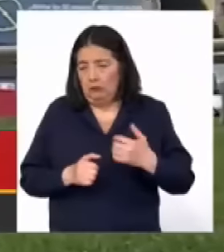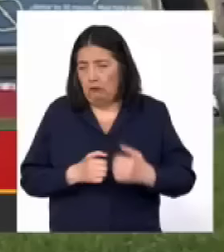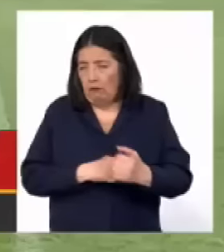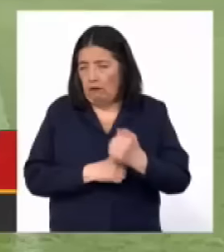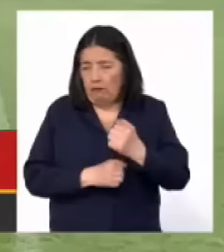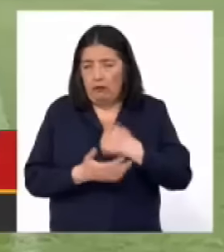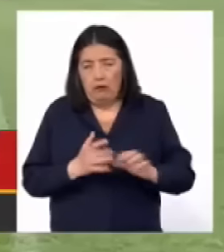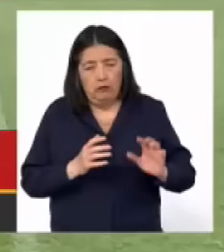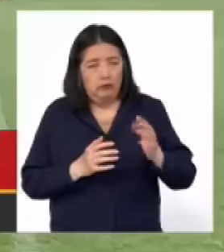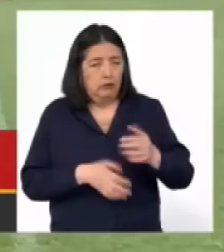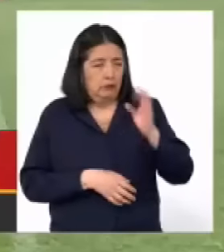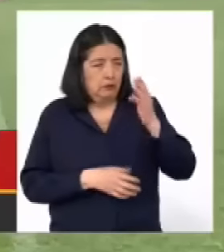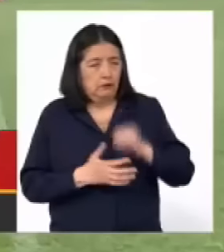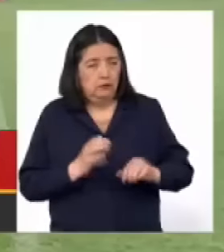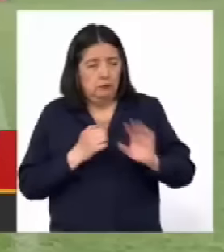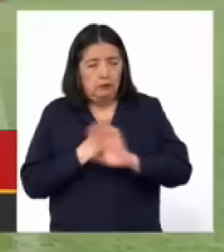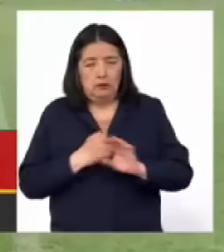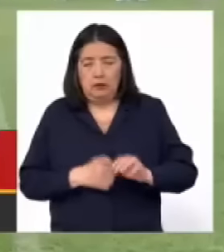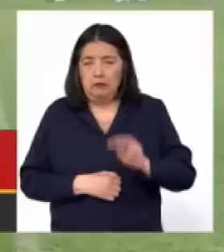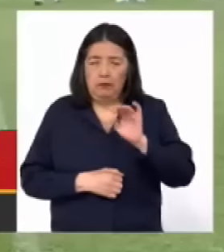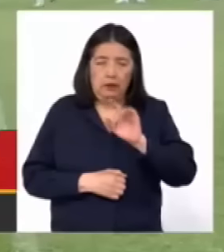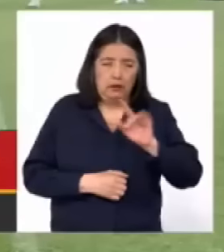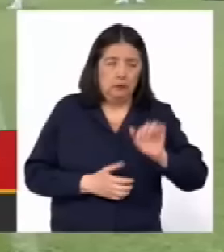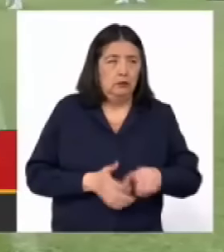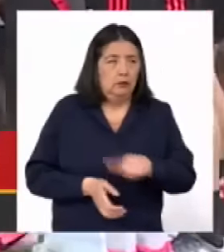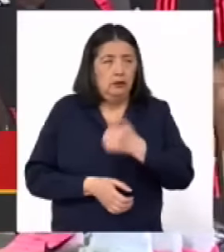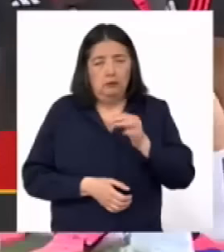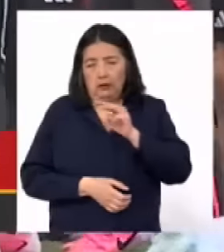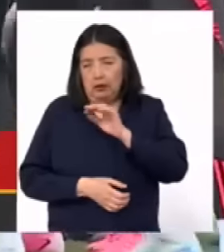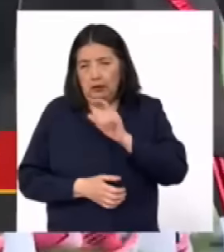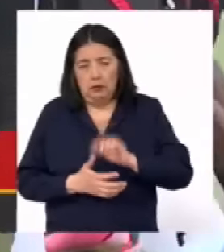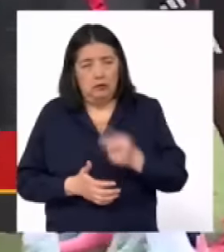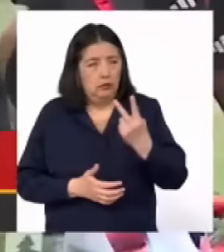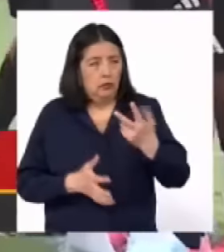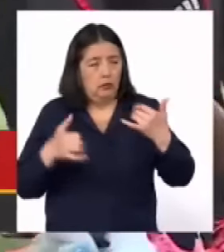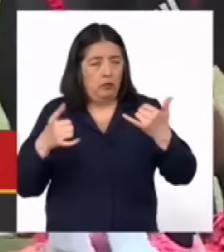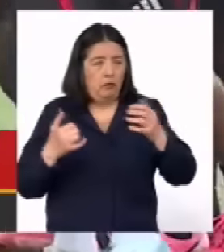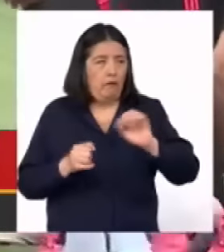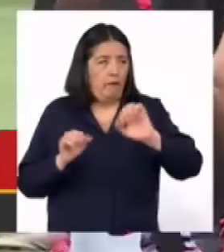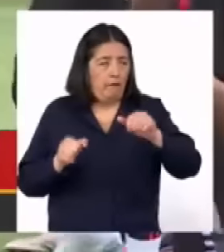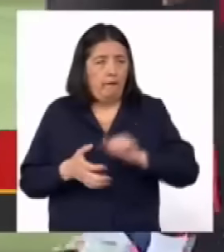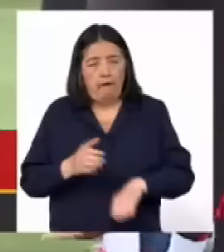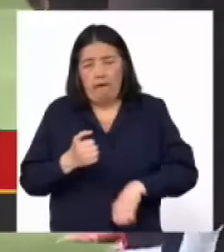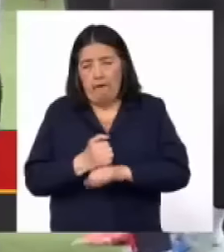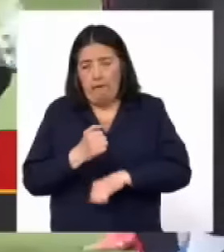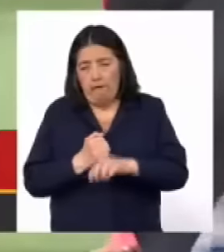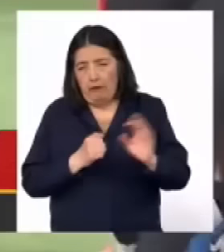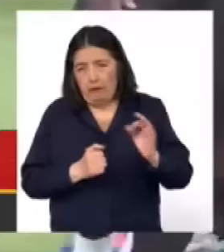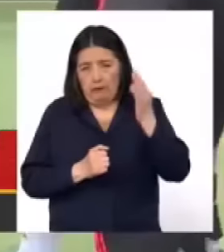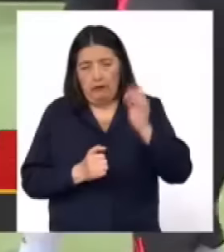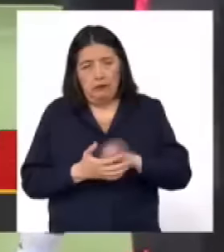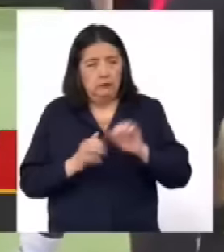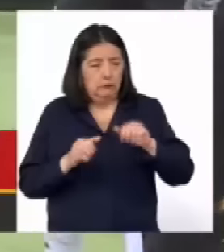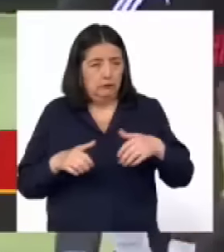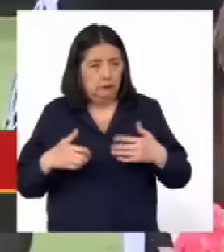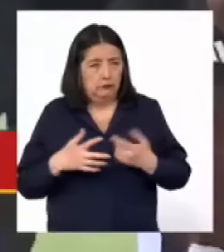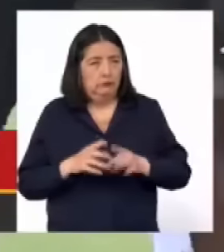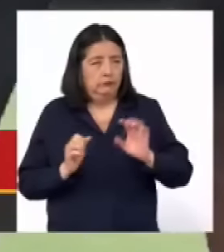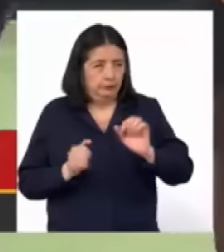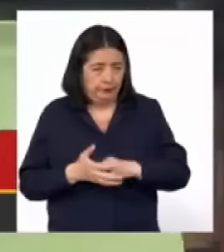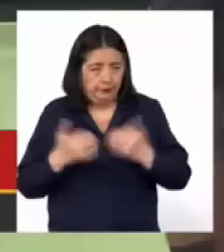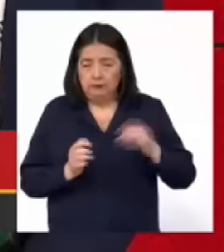fuerte, la brasileña que tiene a Marquinhos y a Magalhães, dos jugadores que juegan en el fútbol francés, para arrancar como